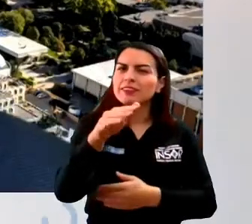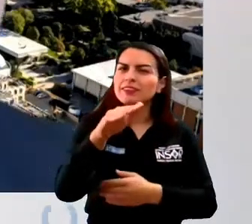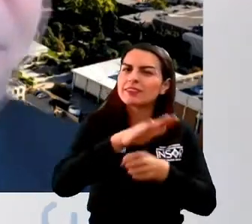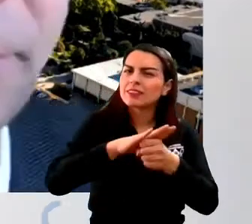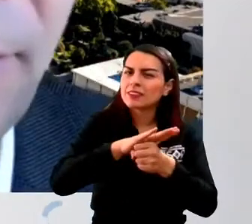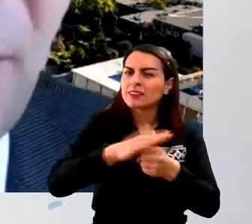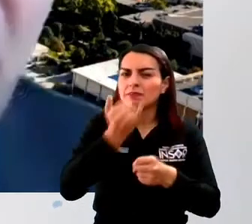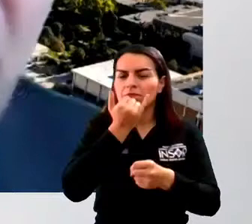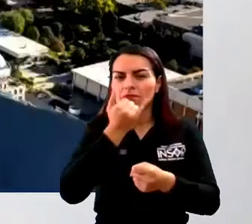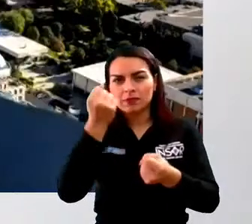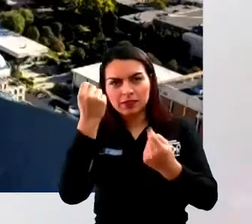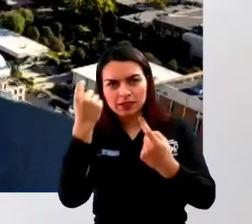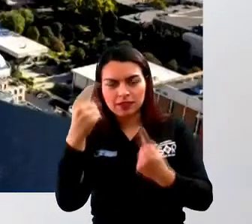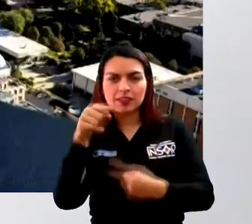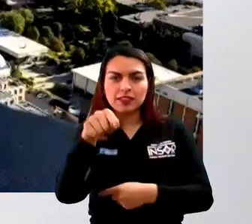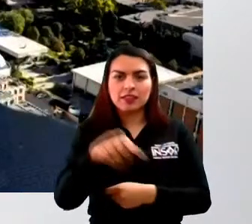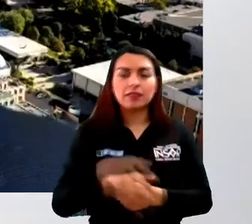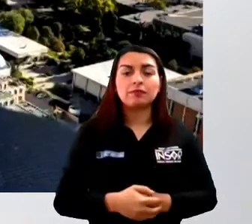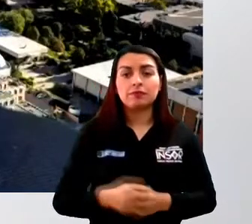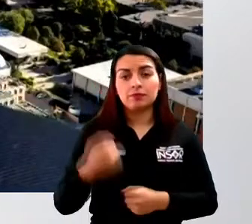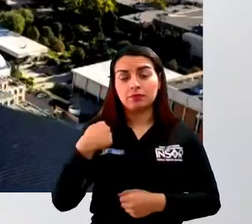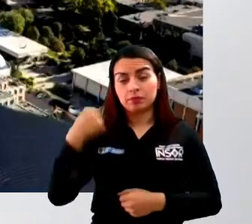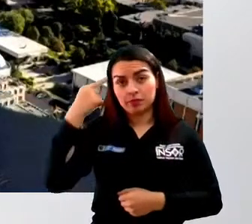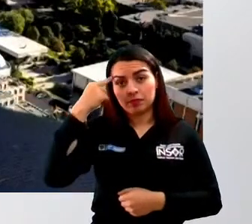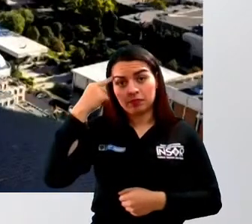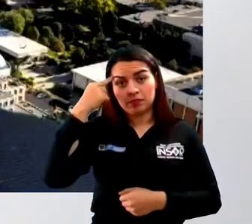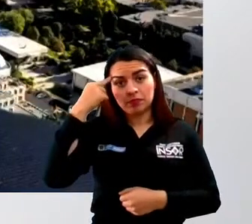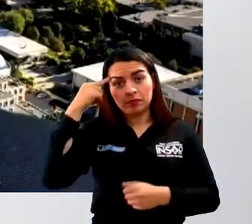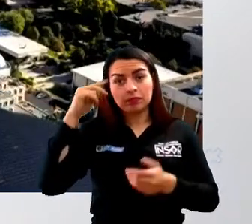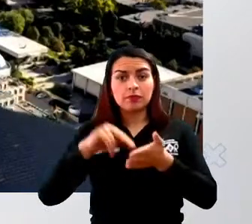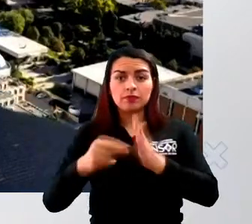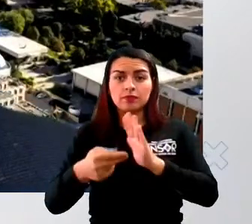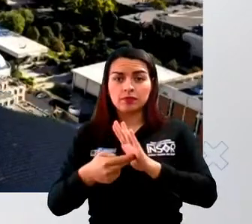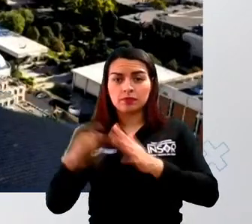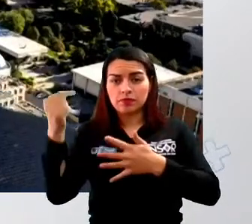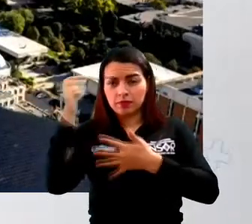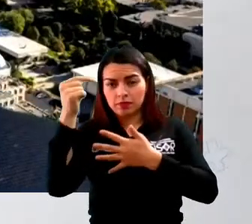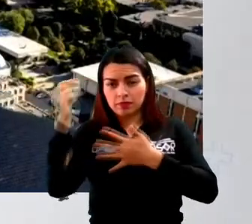que sería unas varias cosas. Hay algunas